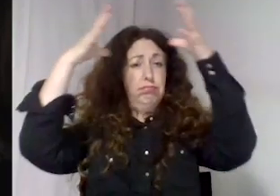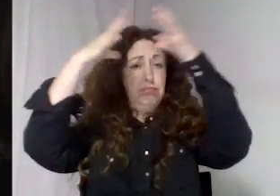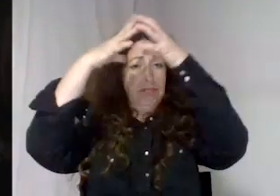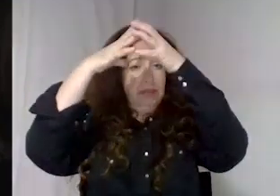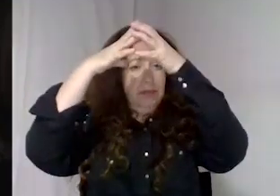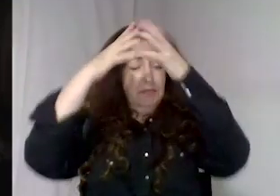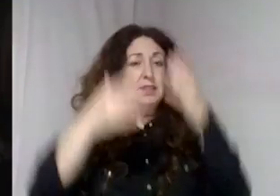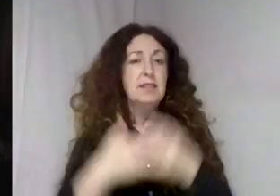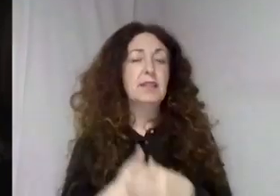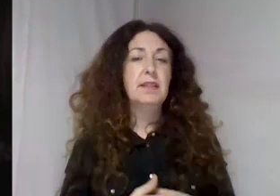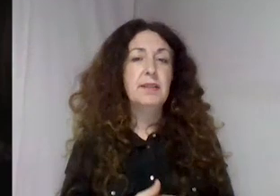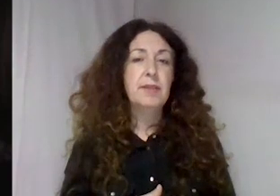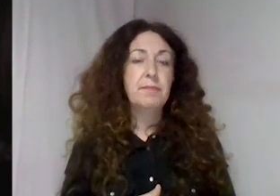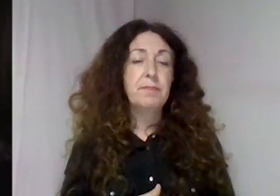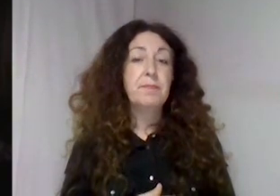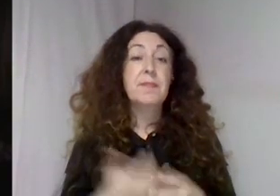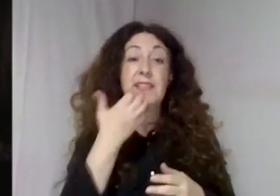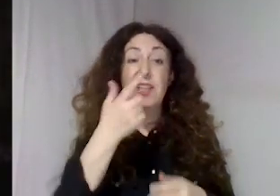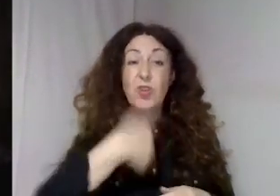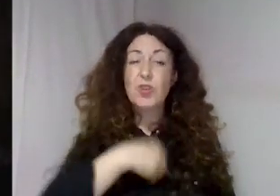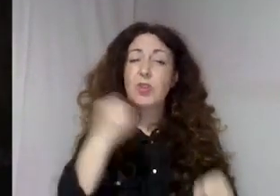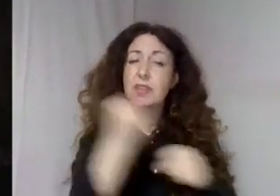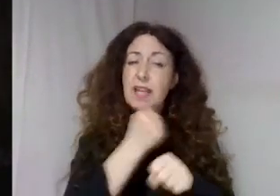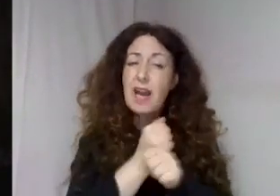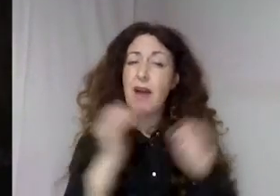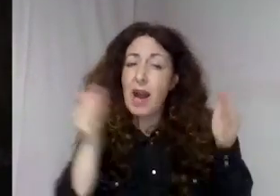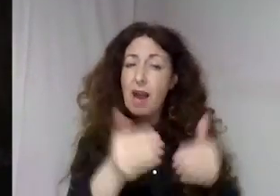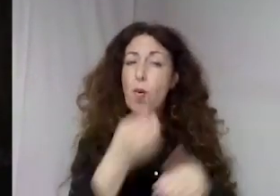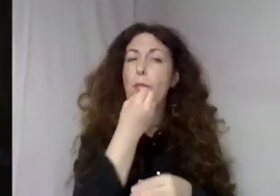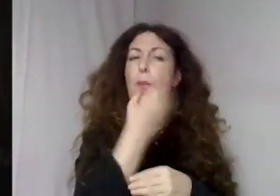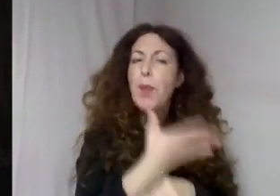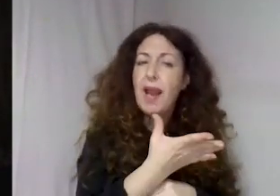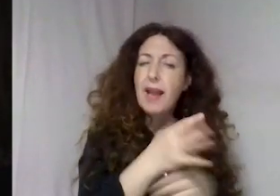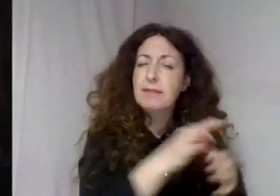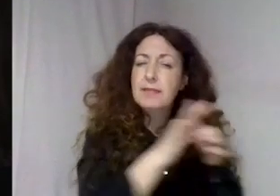en Nagasaki, ¿no? Y claro,